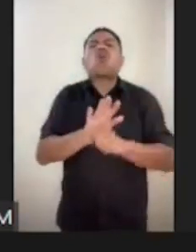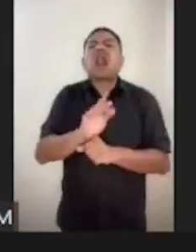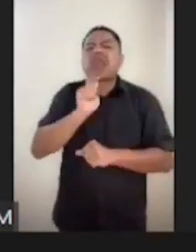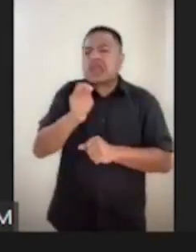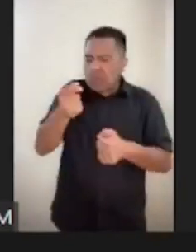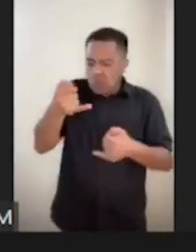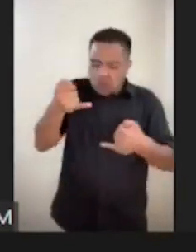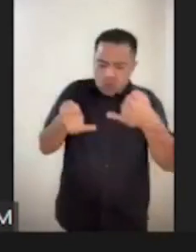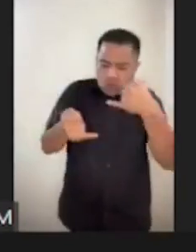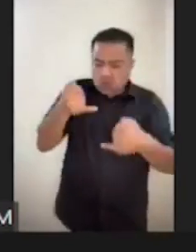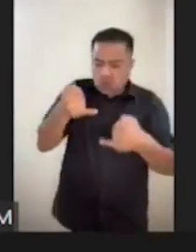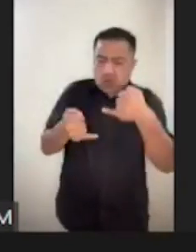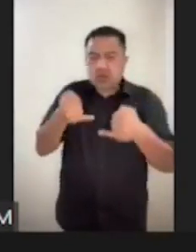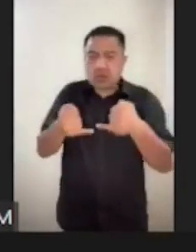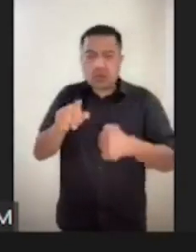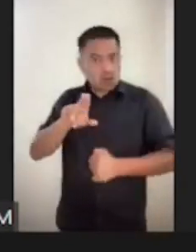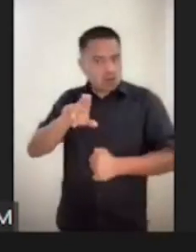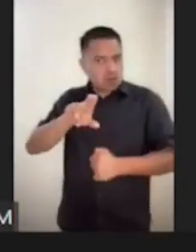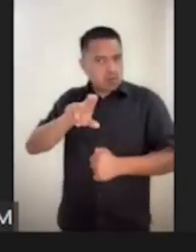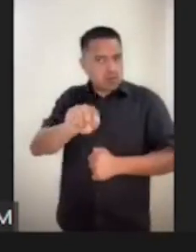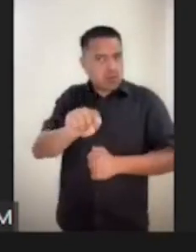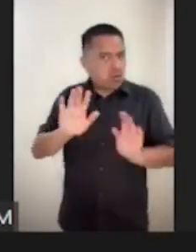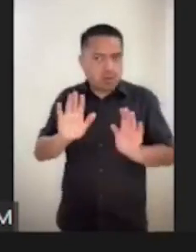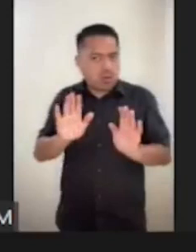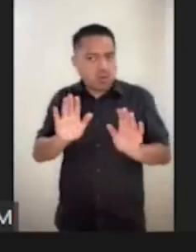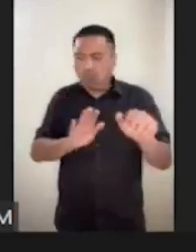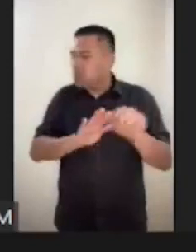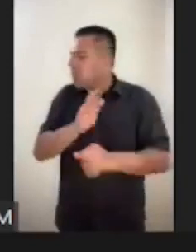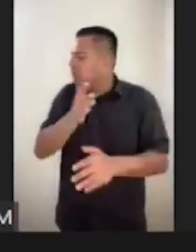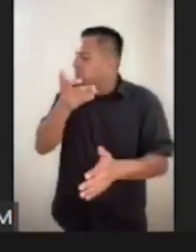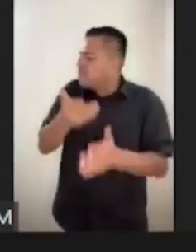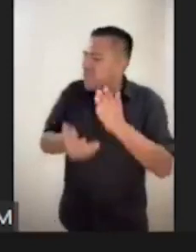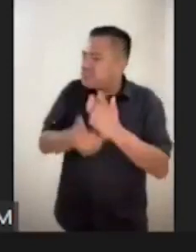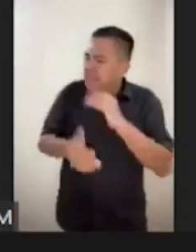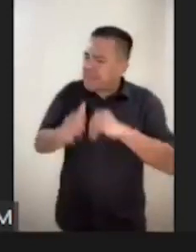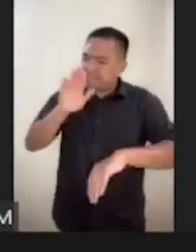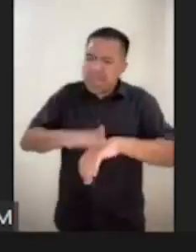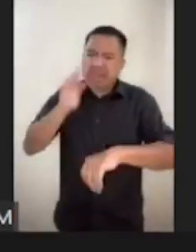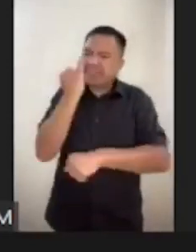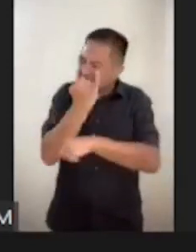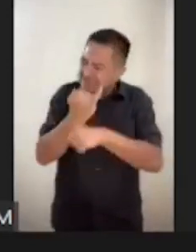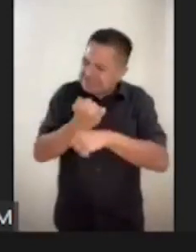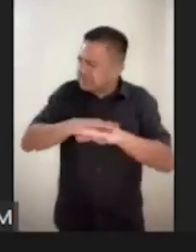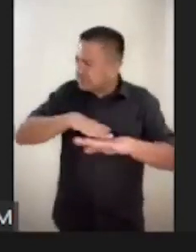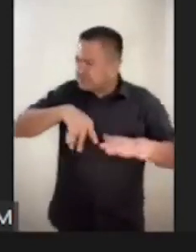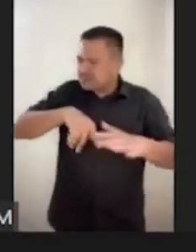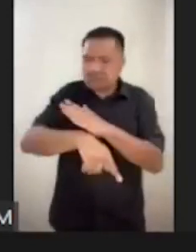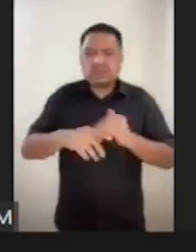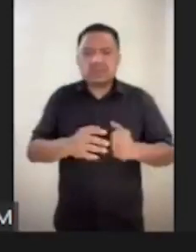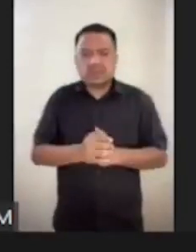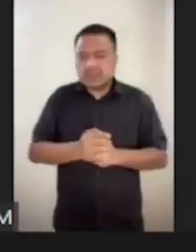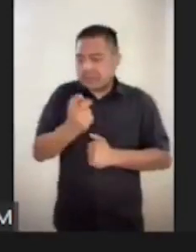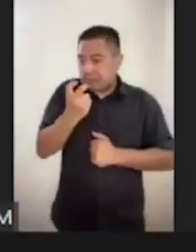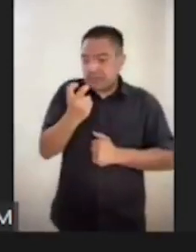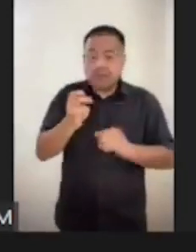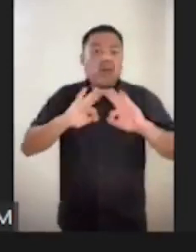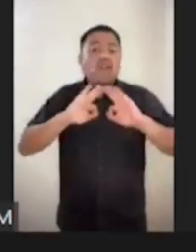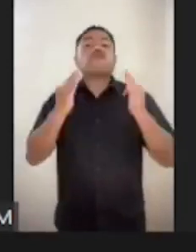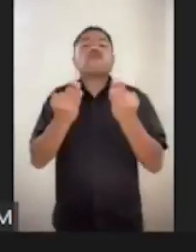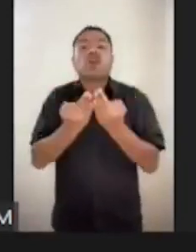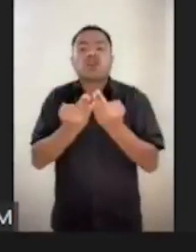jurídica, más no de falta de estudio. Es una manera